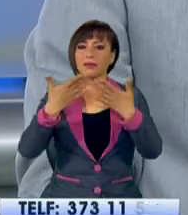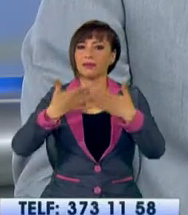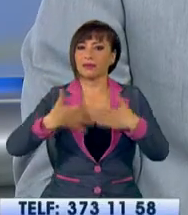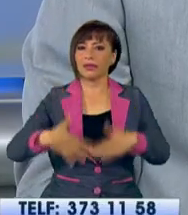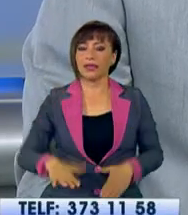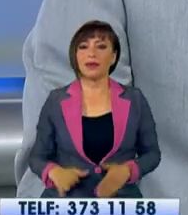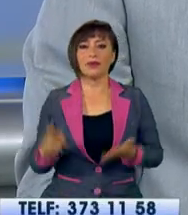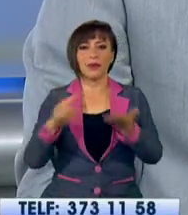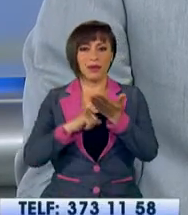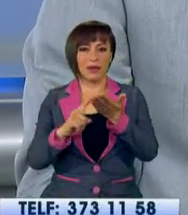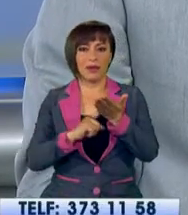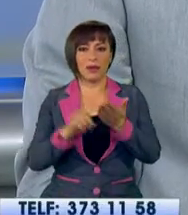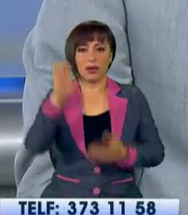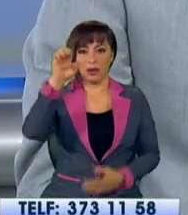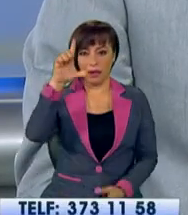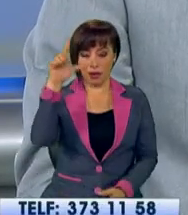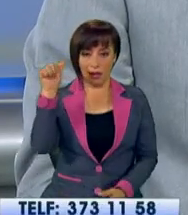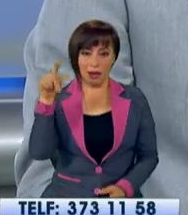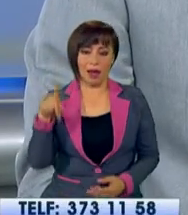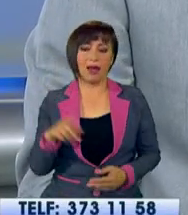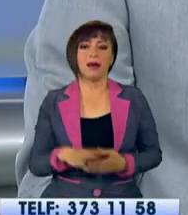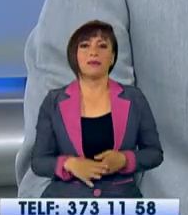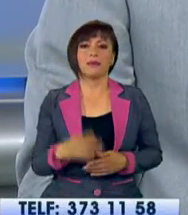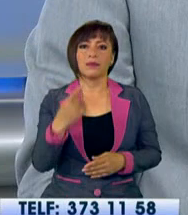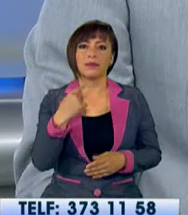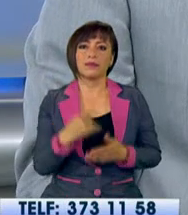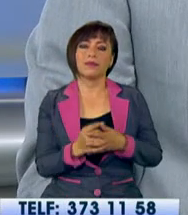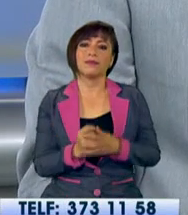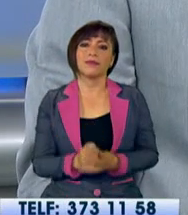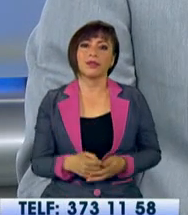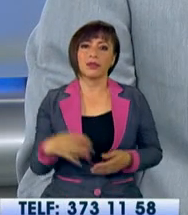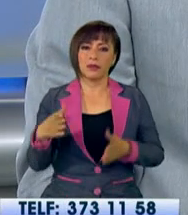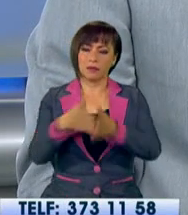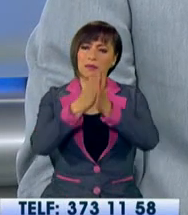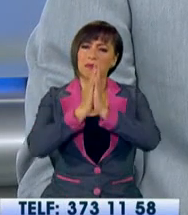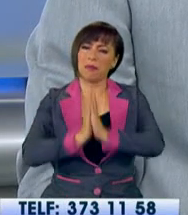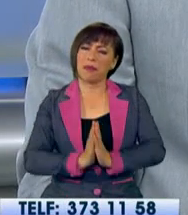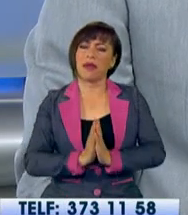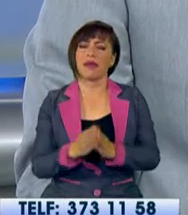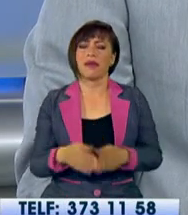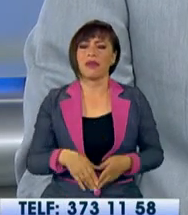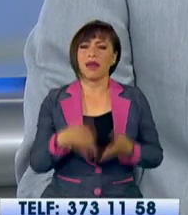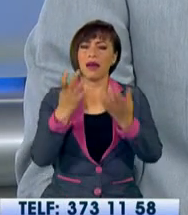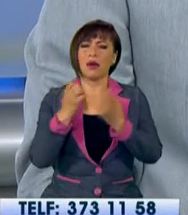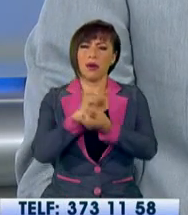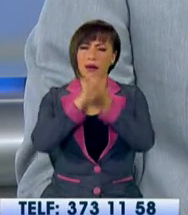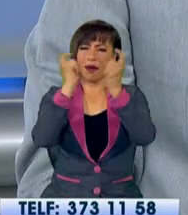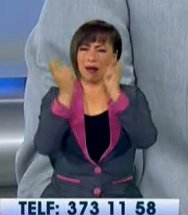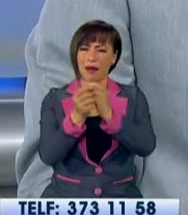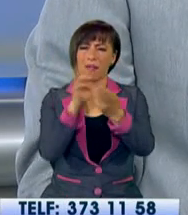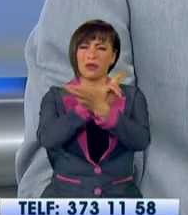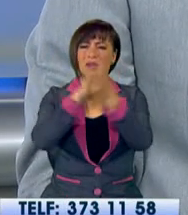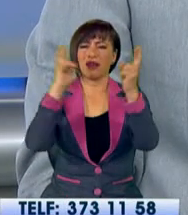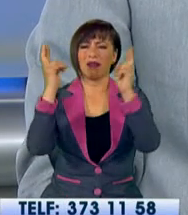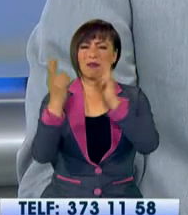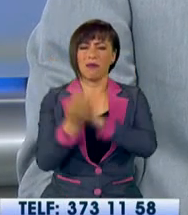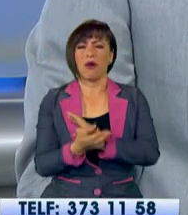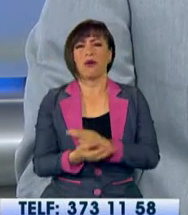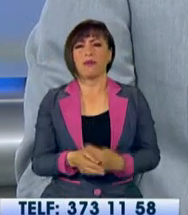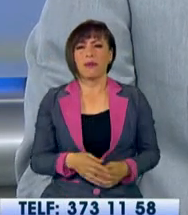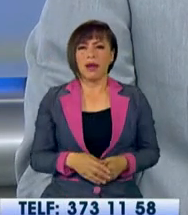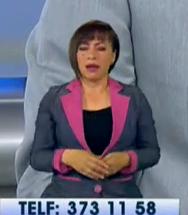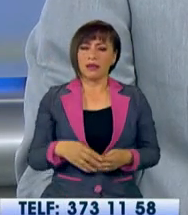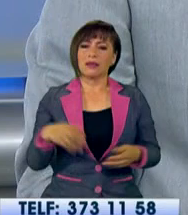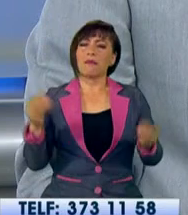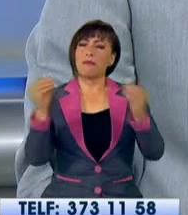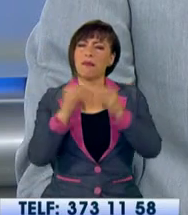ELAP. En su discurso defendió las leyes de plusvalía y de herencias. Exigió una reforma legal a la Asamblea para incrementar las penas al microtráfico.